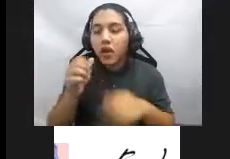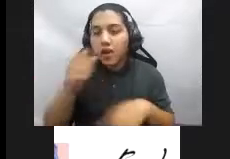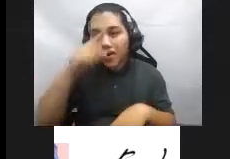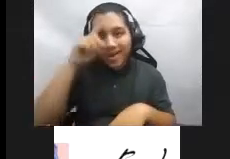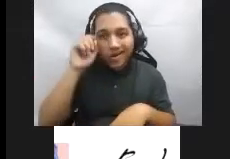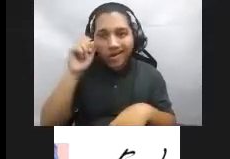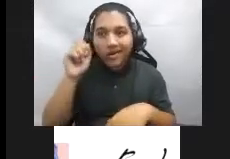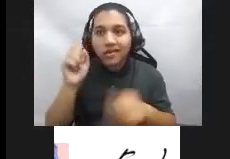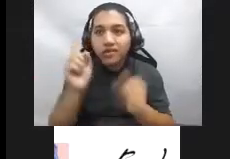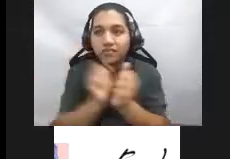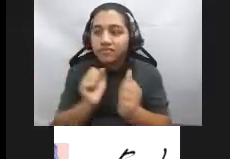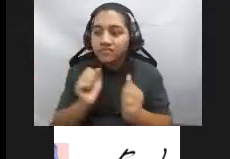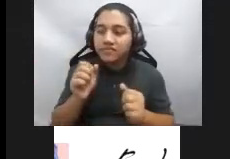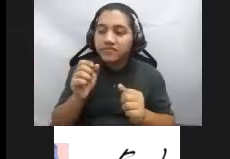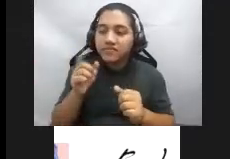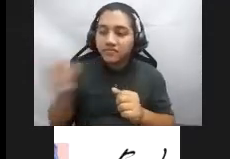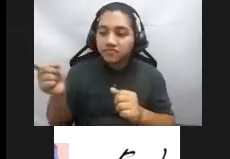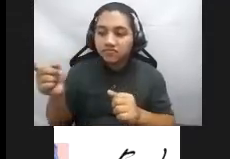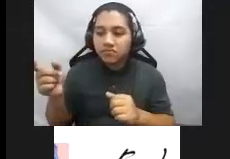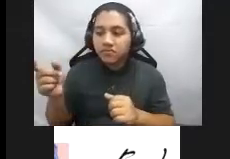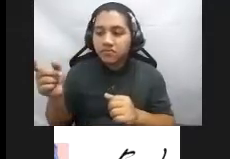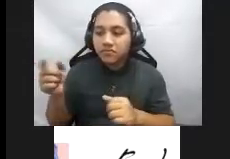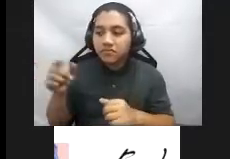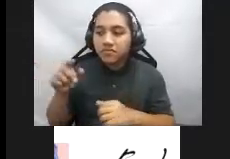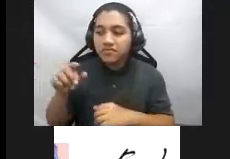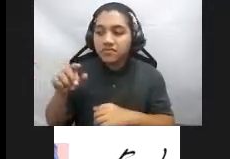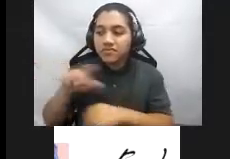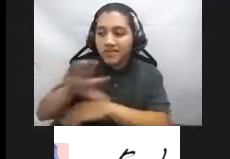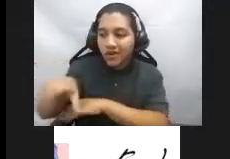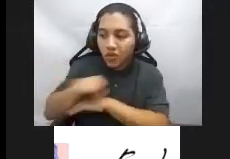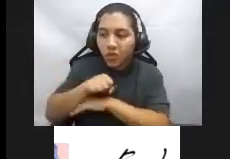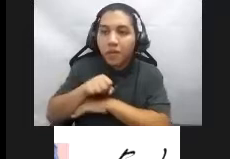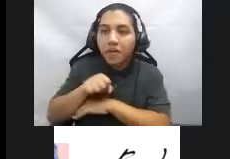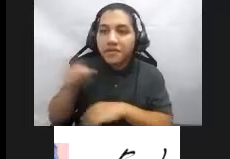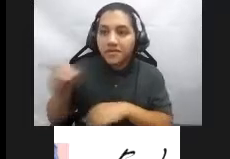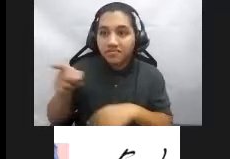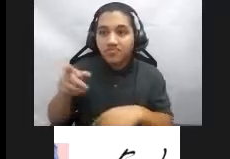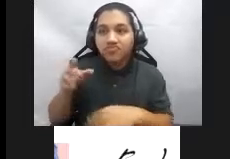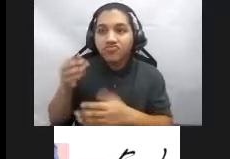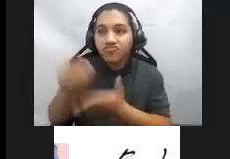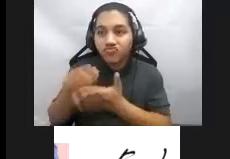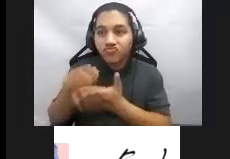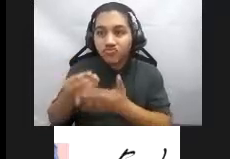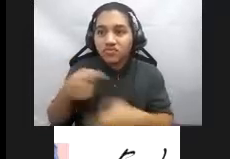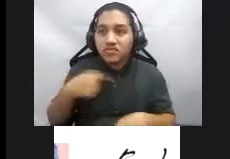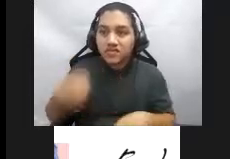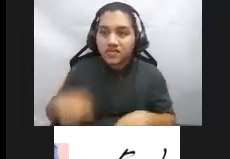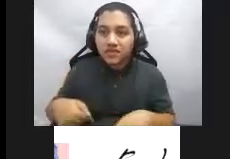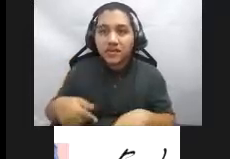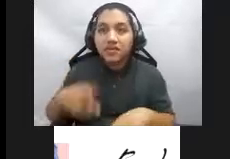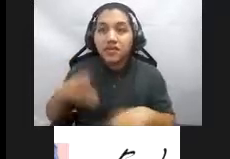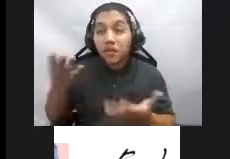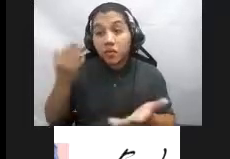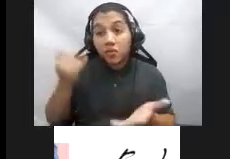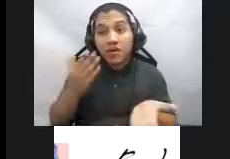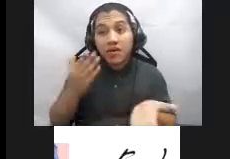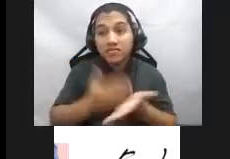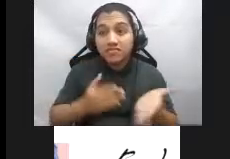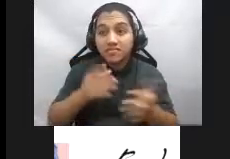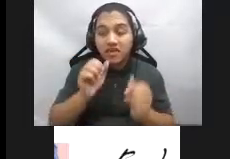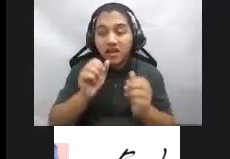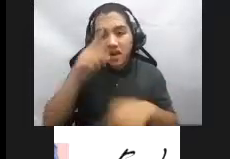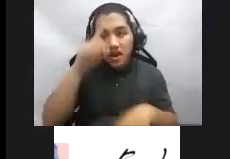le cobraban, le robaban dinero a los chinos y le cobraban porque muchas veces en la hacienda los esclavos